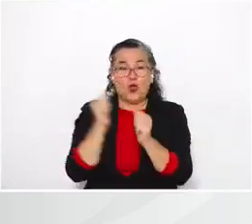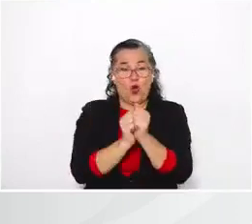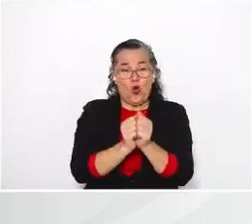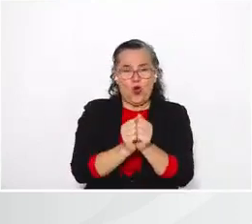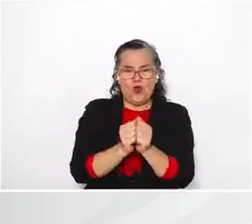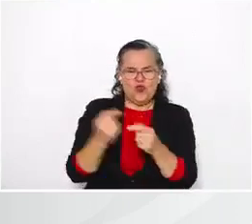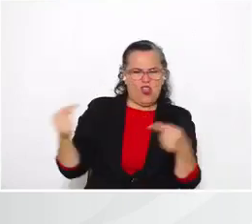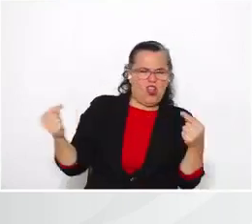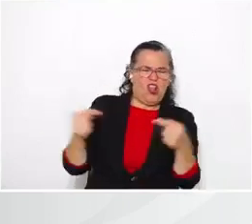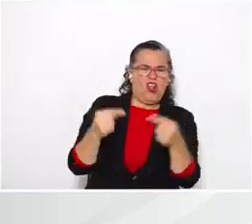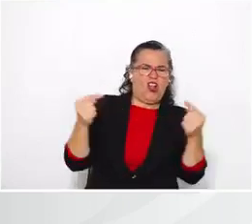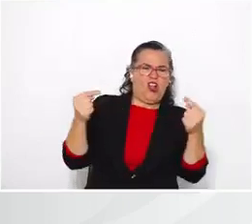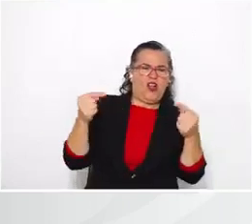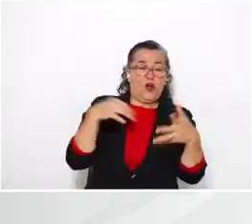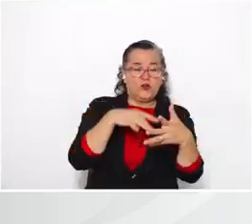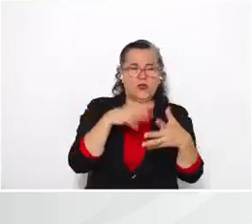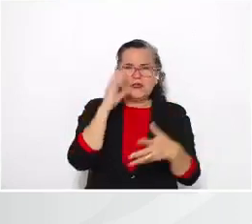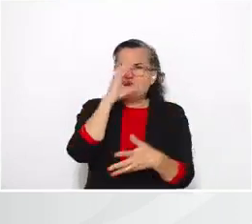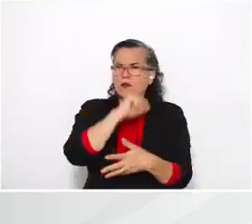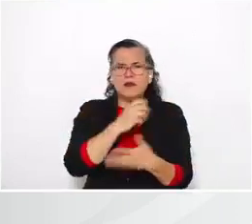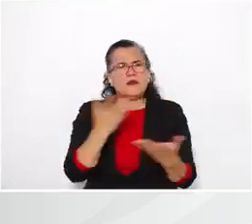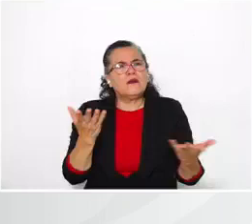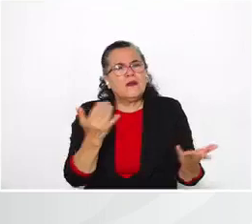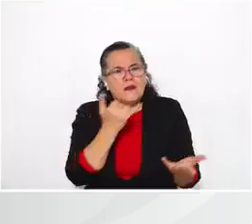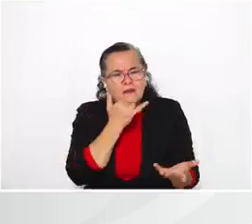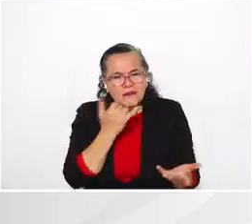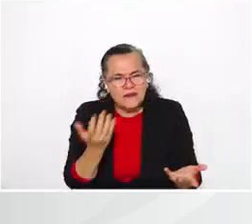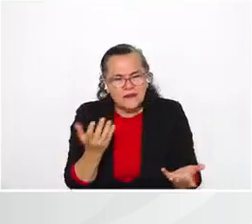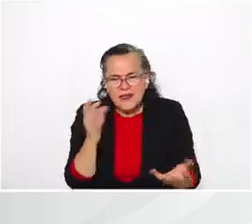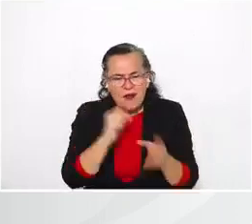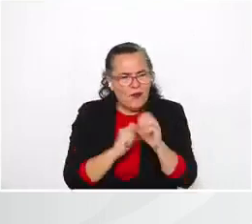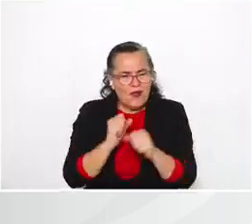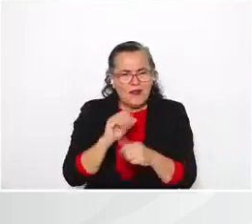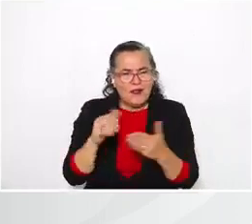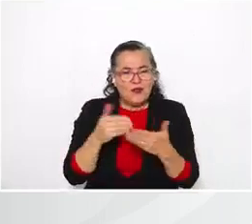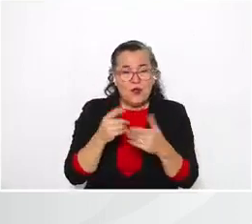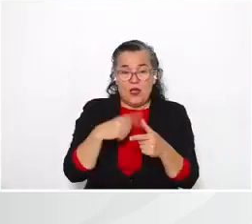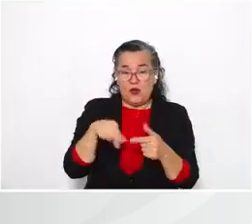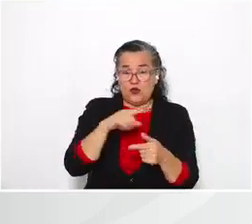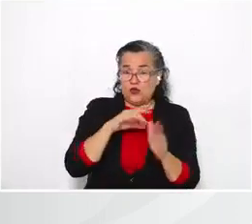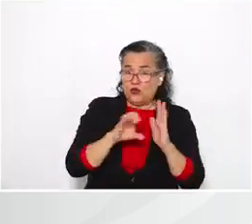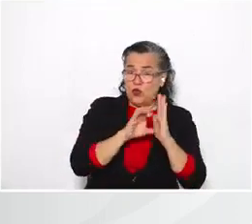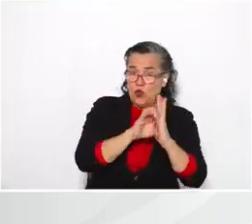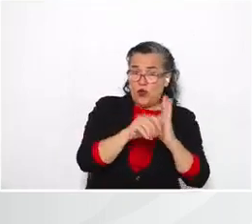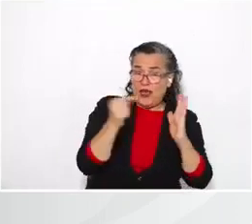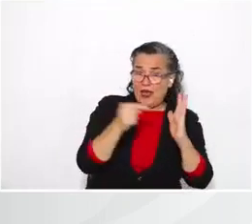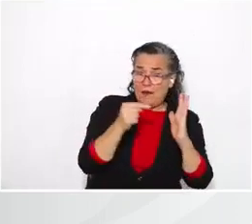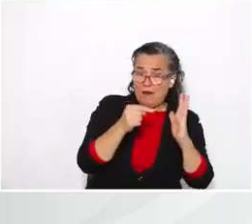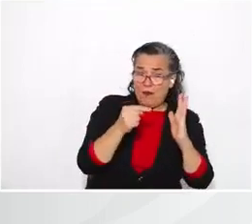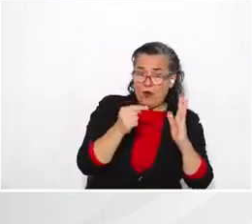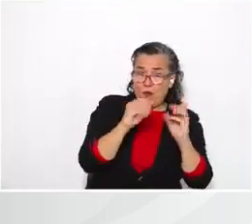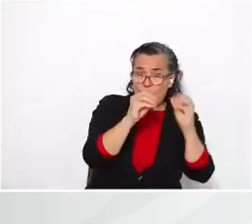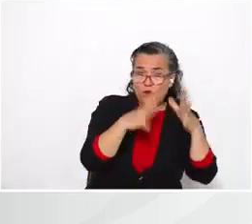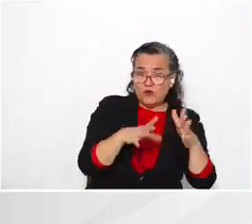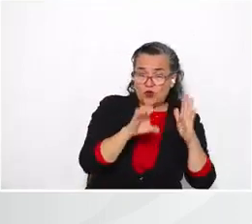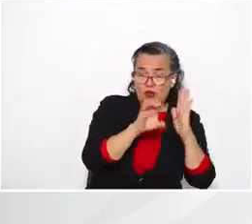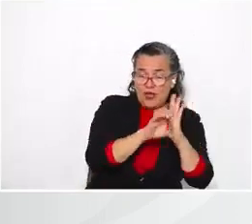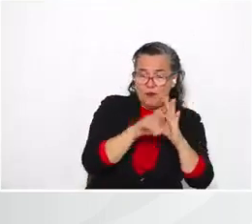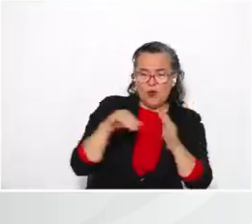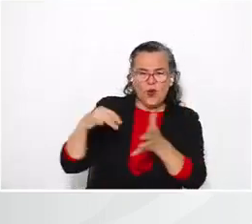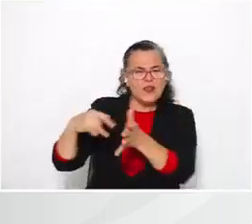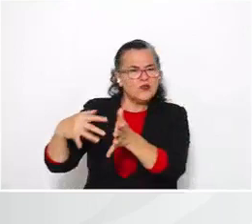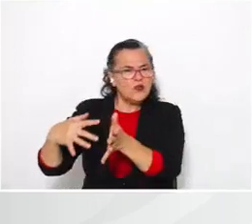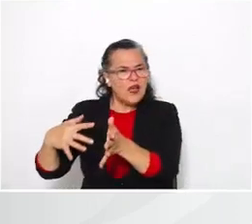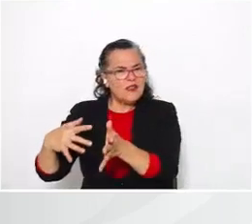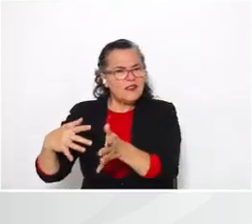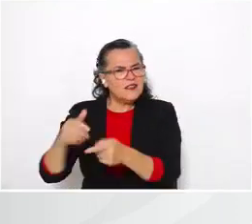nos peleamos, los estudiantes se dan cuenta de todo. Y si no somos un ejemplo, ellos no van a comportarse. Es